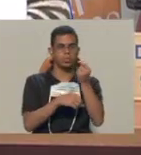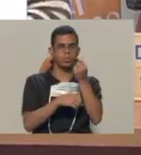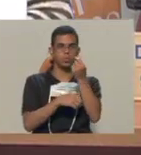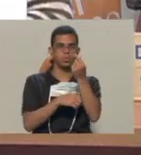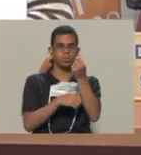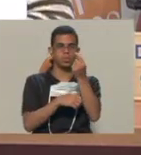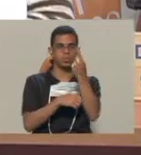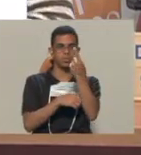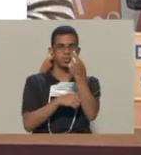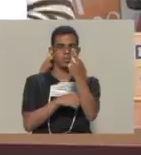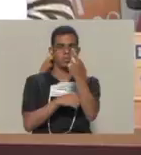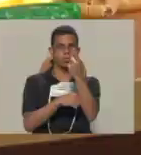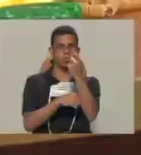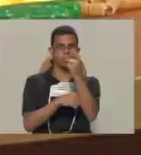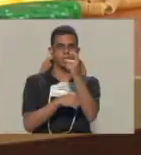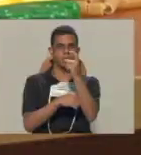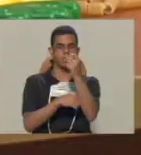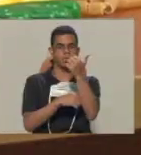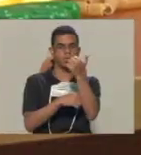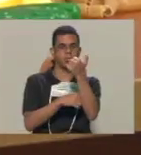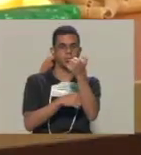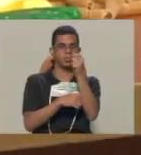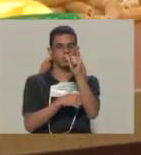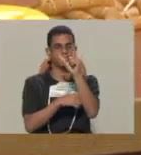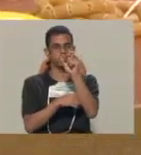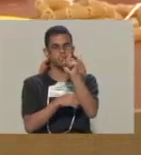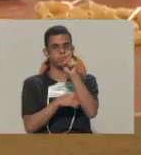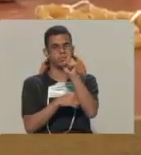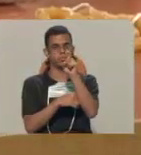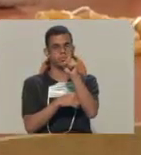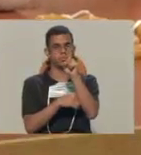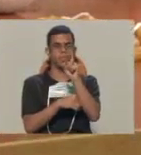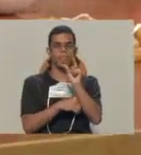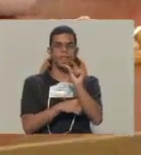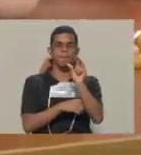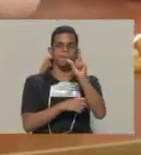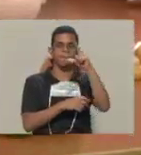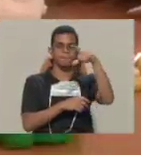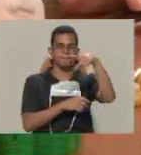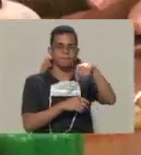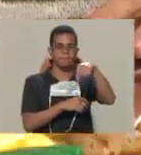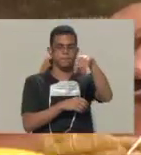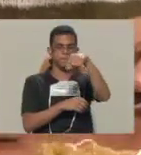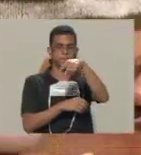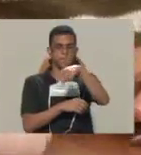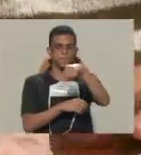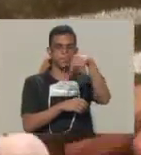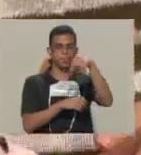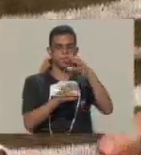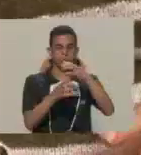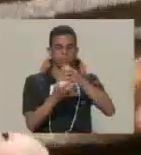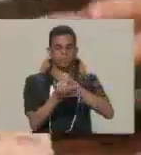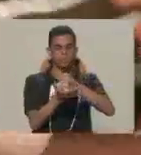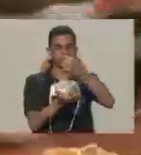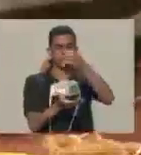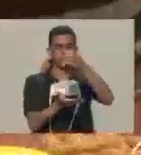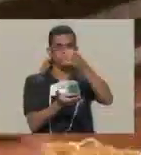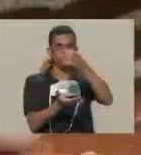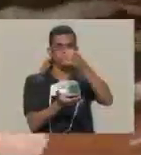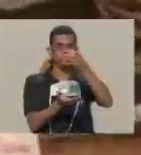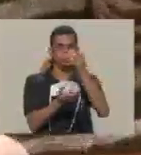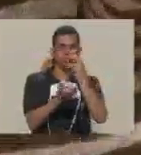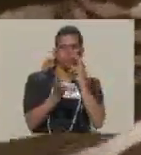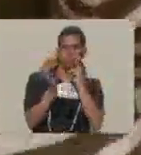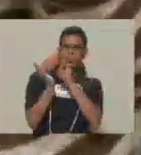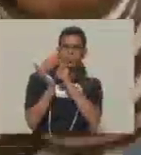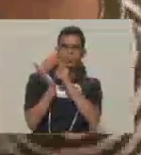la pinza. Vamos a trabajar con el dedo índice, perdón, con el dedo pulgar y el dedo índice. Vamos a hacer la pinza y vamos a tener en un